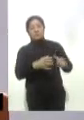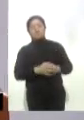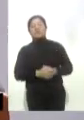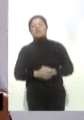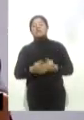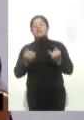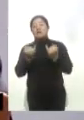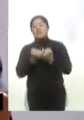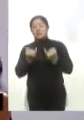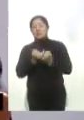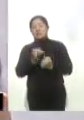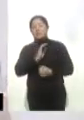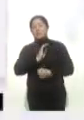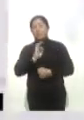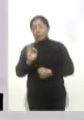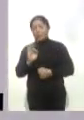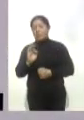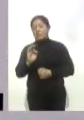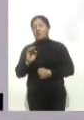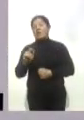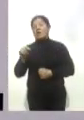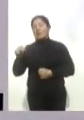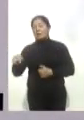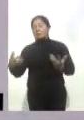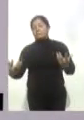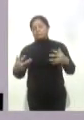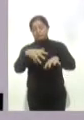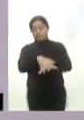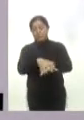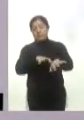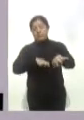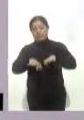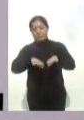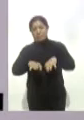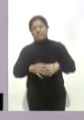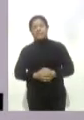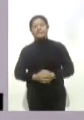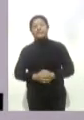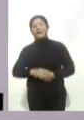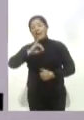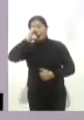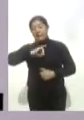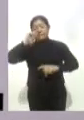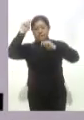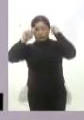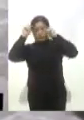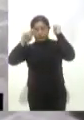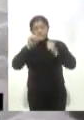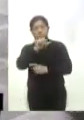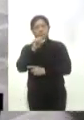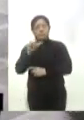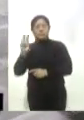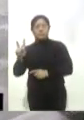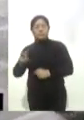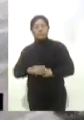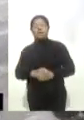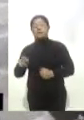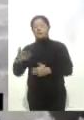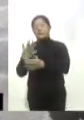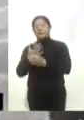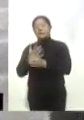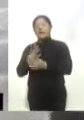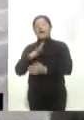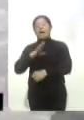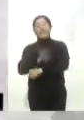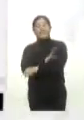posibilidades de generar empleos. En su oportunidad, la secretaria de Turismo, Anabel Alvarado Varela, abundó sobre los beneficios